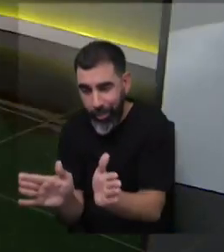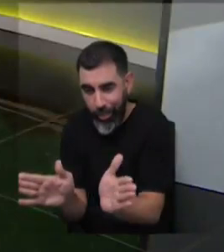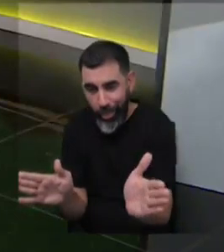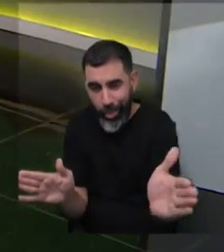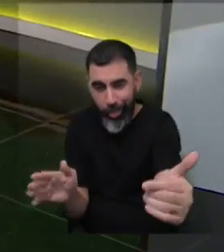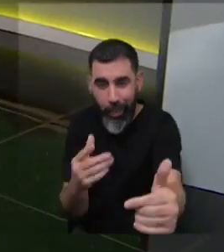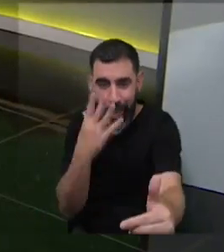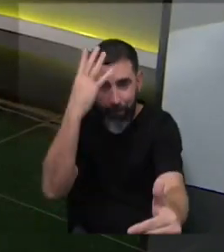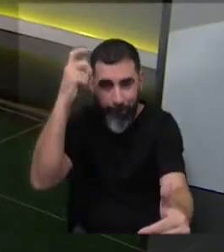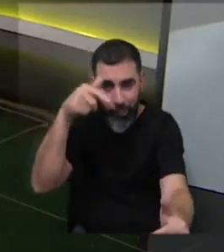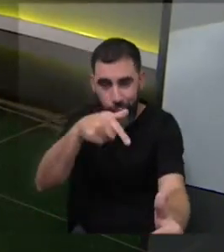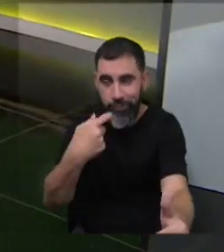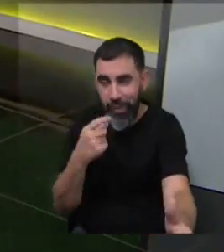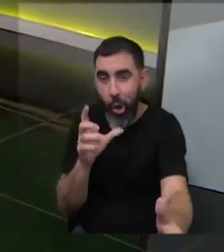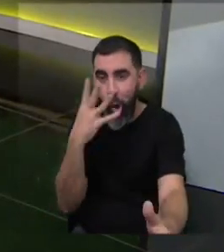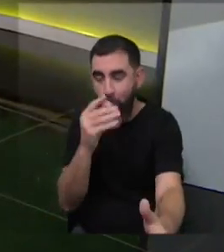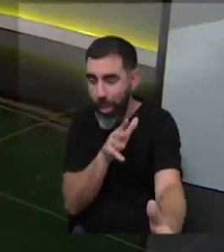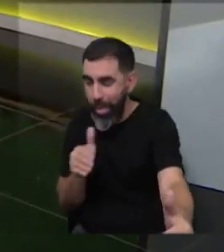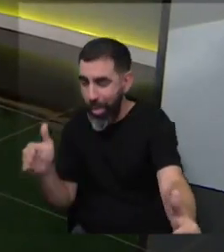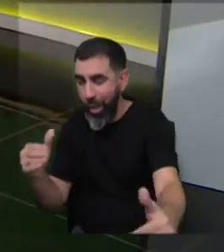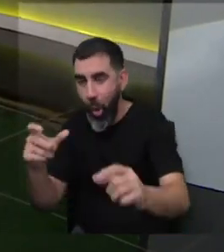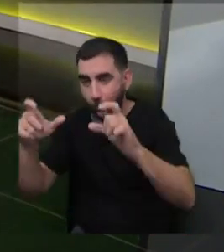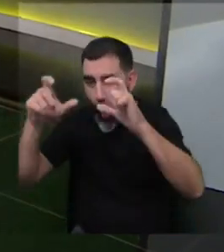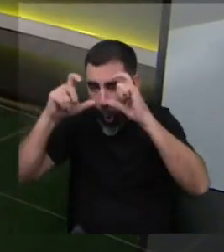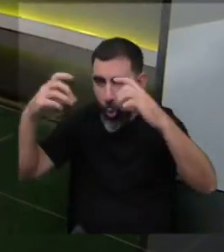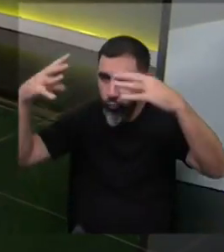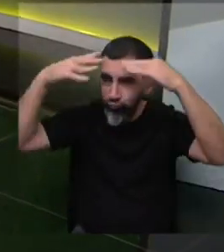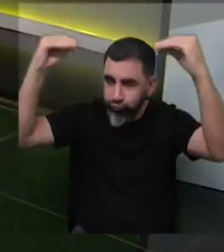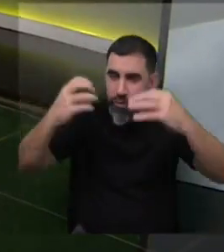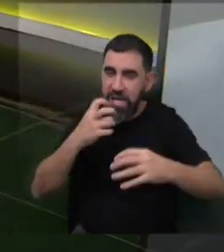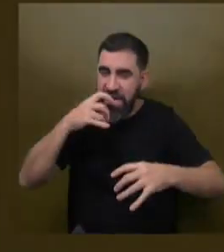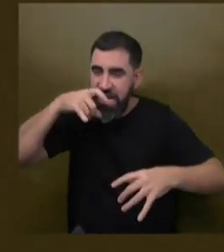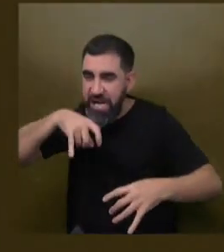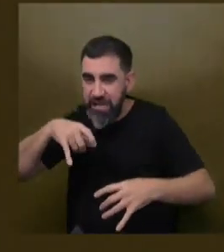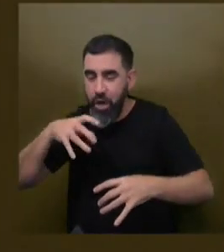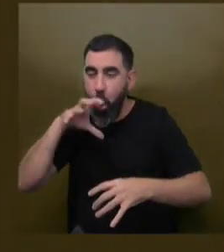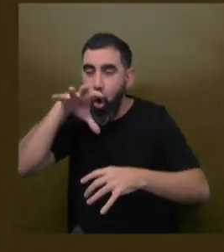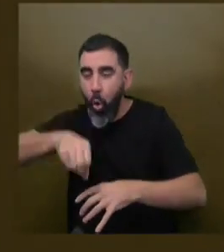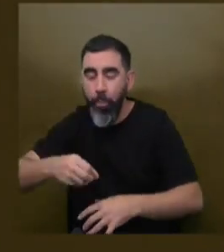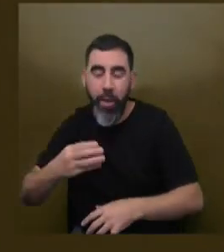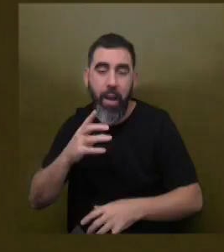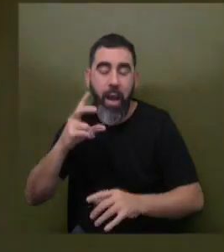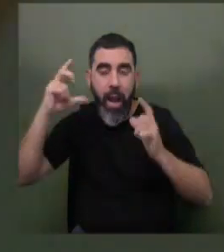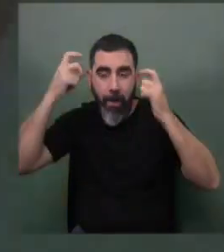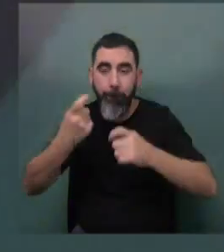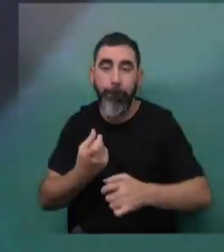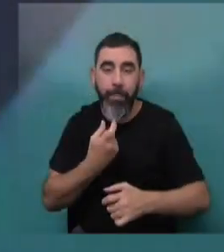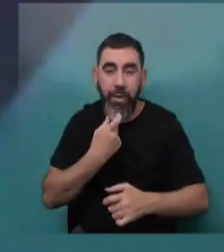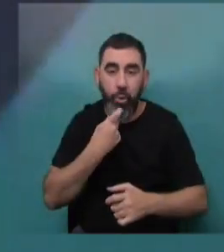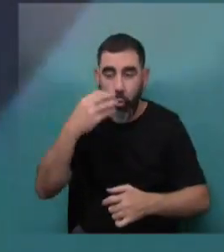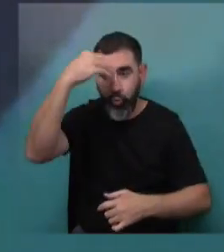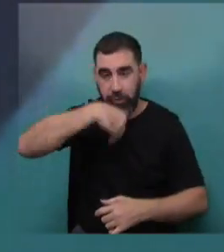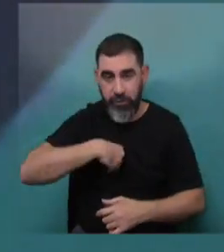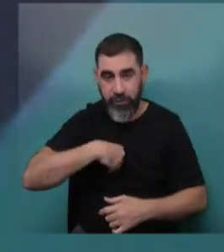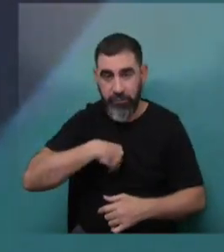de ojos grandes, orejas grandes, dientes grandes, ¡ra!, se comió a Caperucita también. Y acá